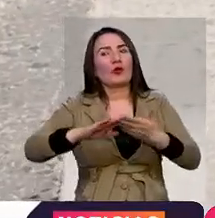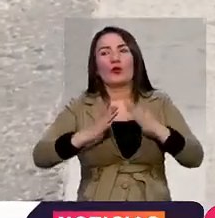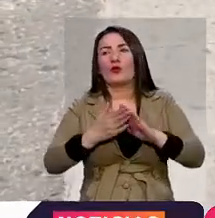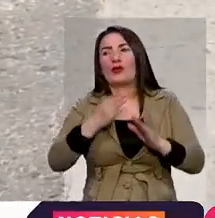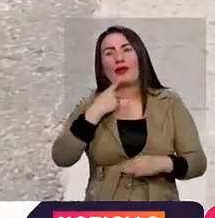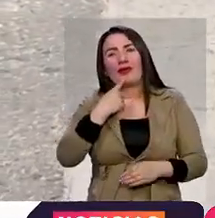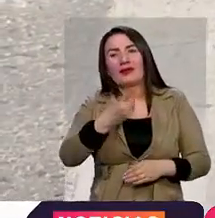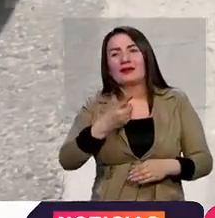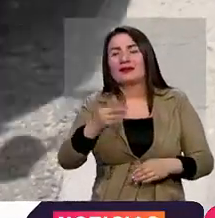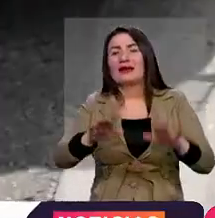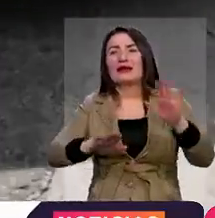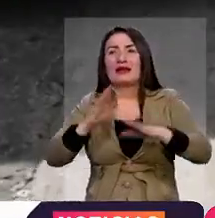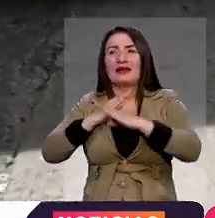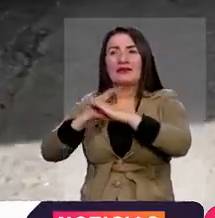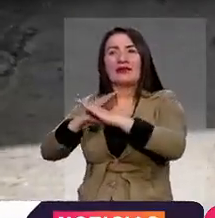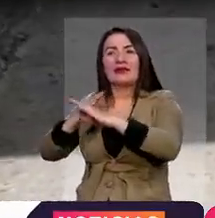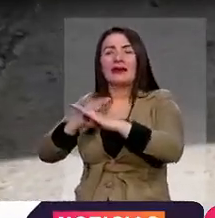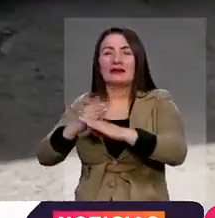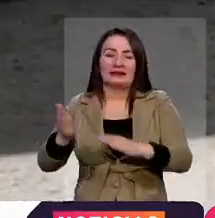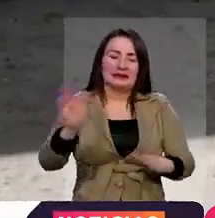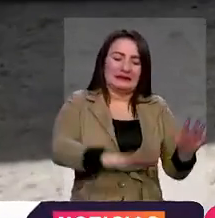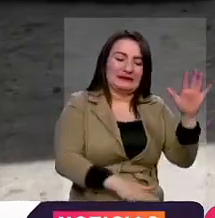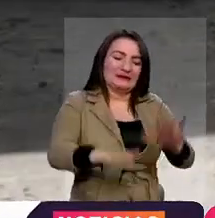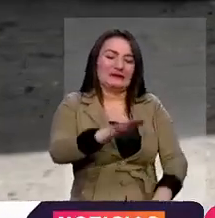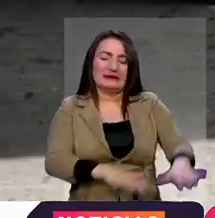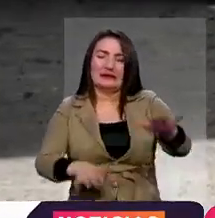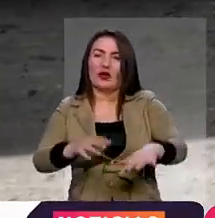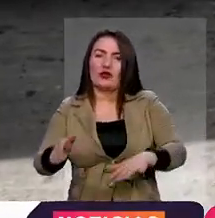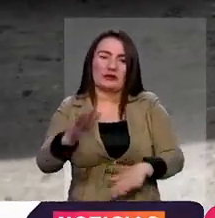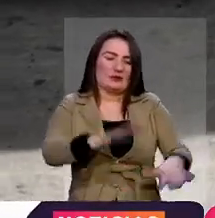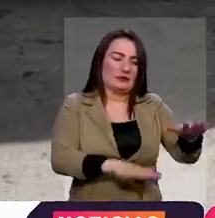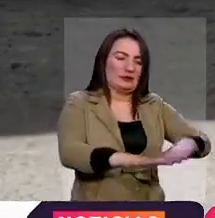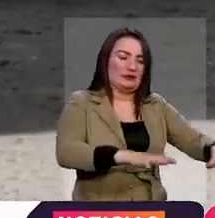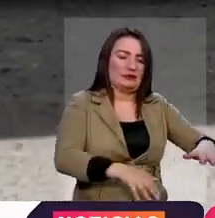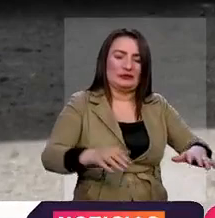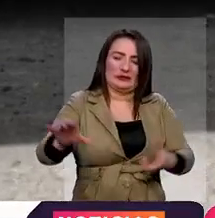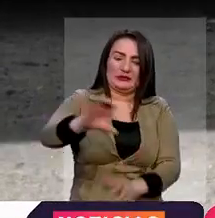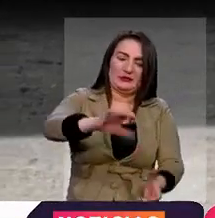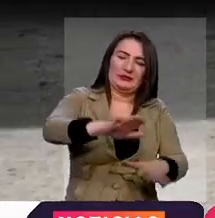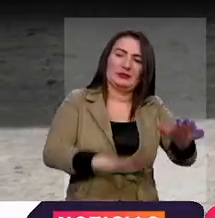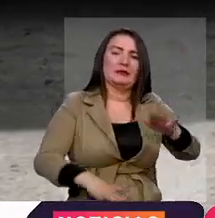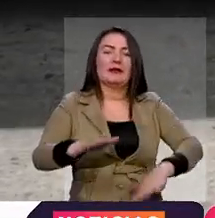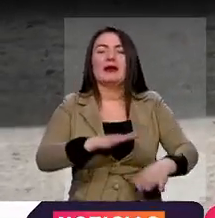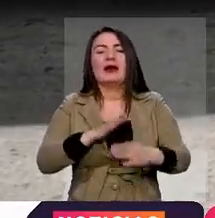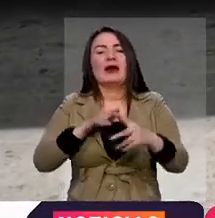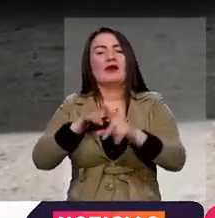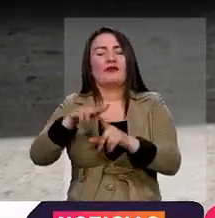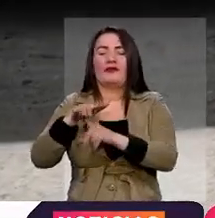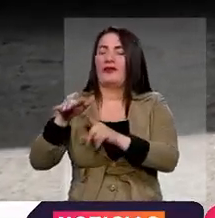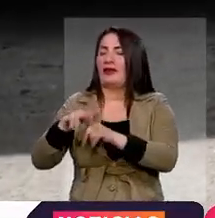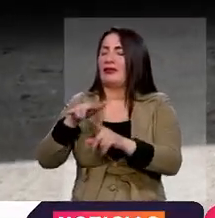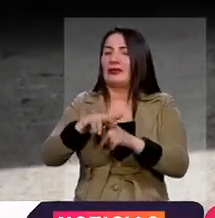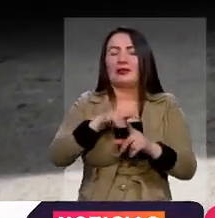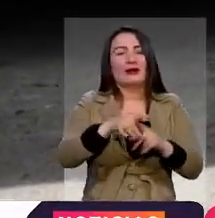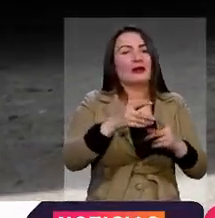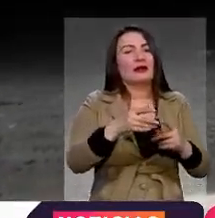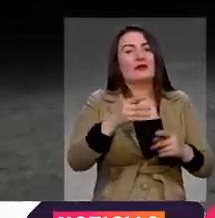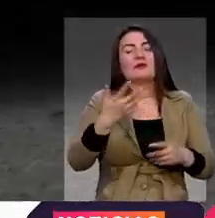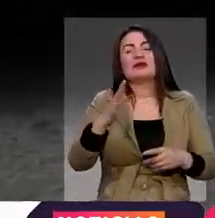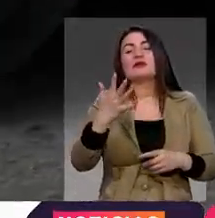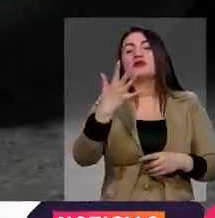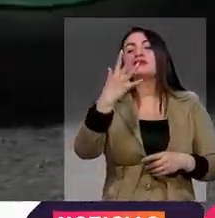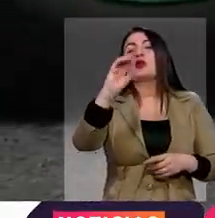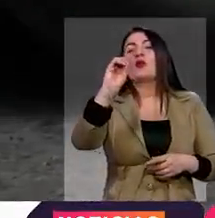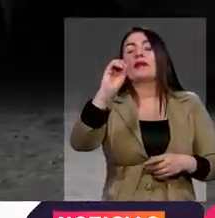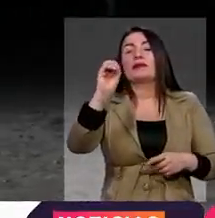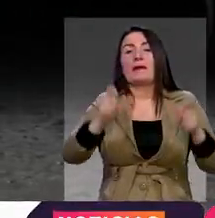ha optado para evitar accidentes, colocarle escombros a este hueco que ha perjudicado, según ellos, a más de